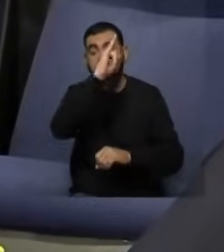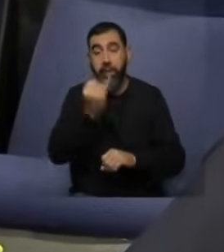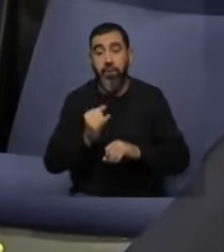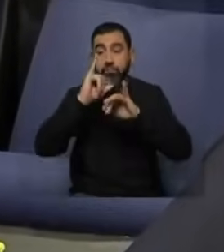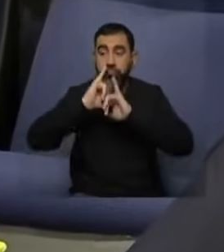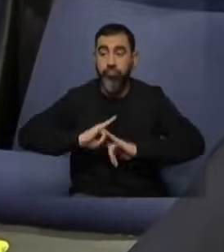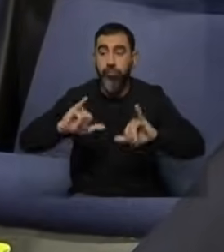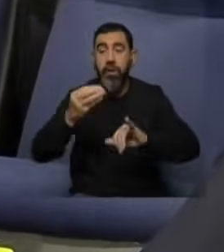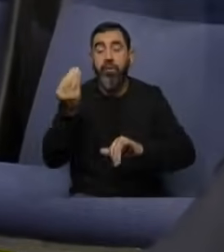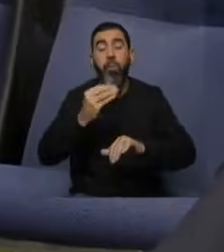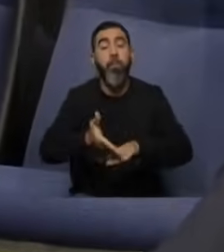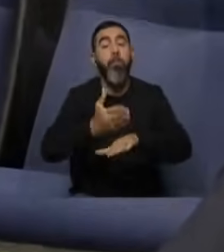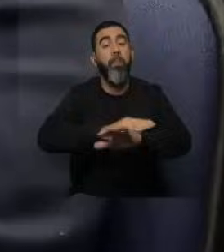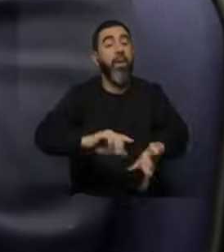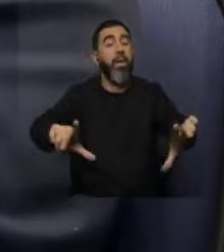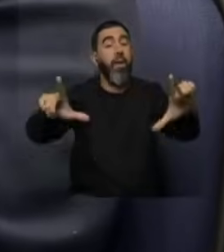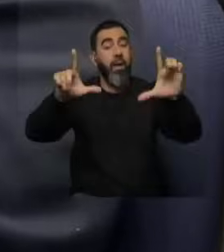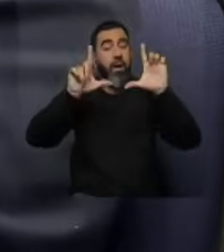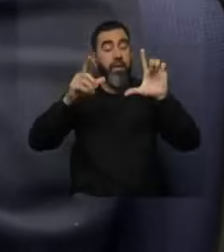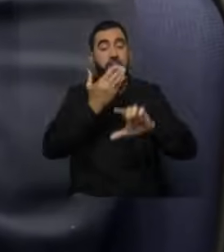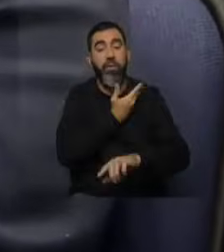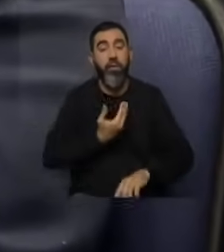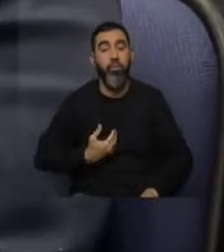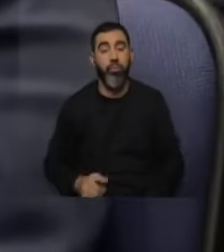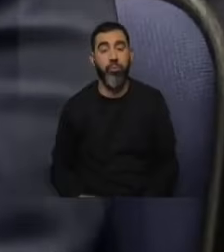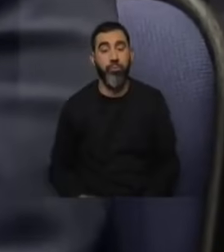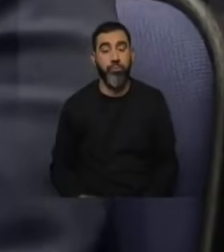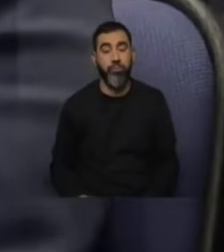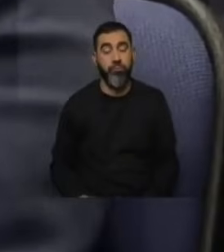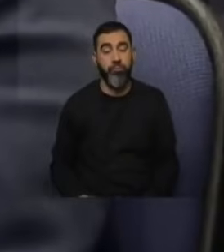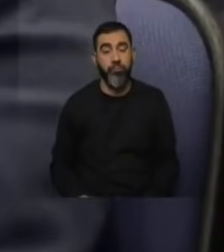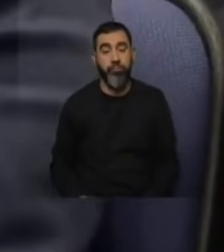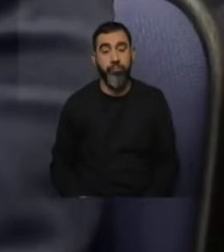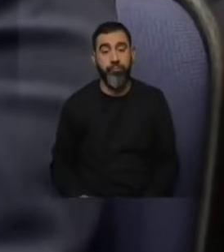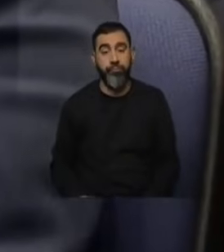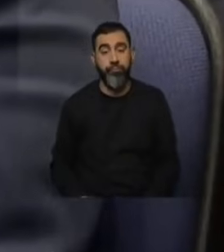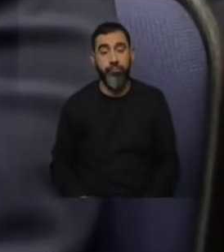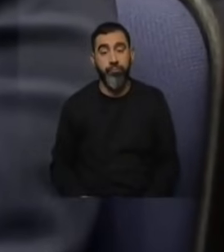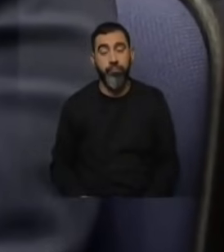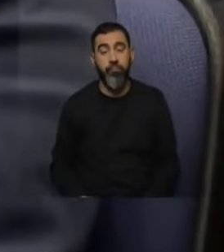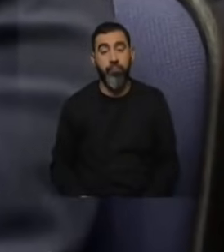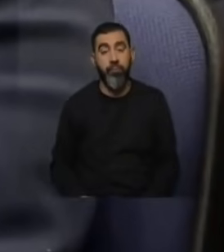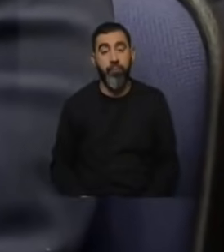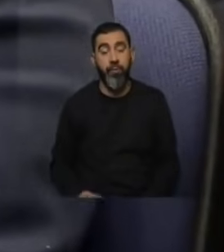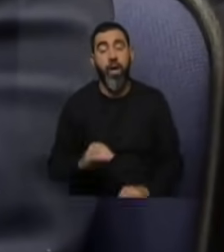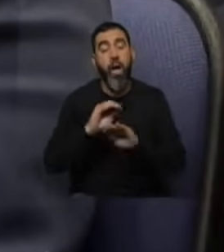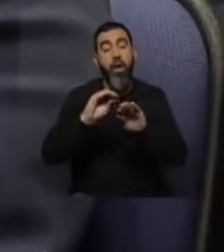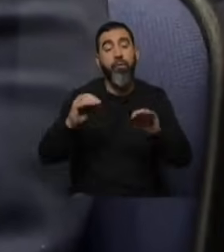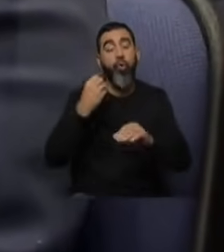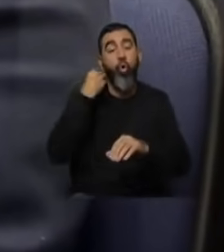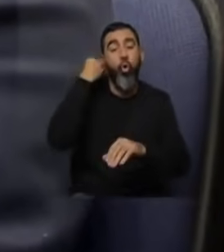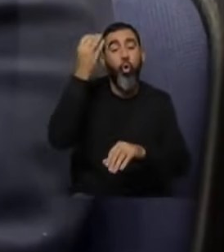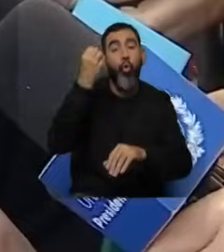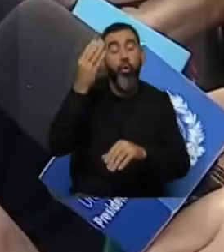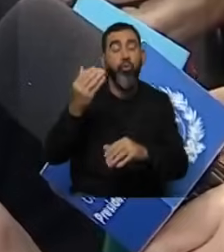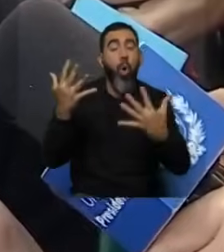lanzar este sábado su precandidatura a la presidencia de la República por su partido el jerarca realizará el anuncio durante el congreso del sector